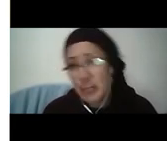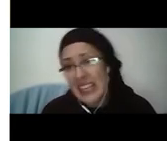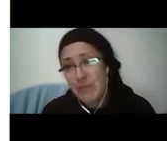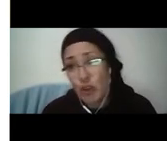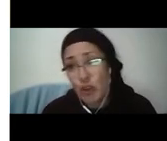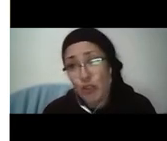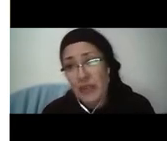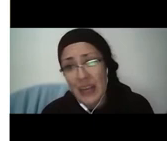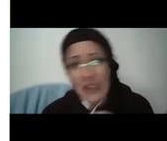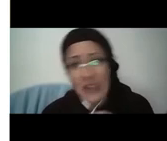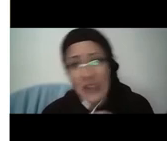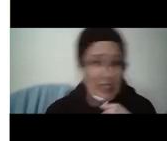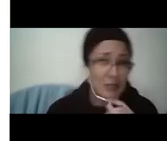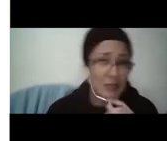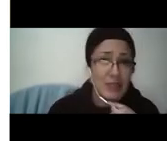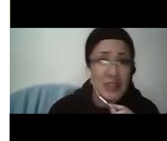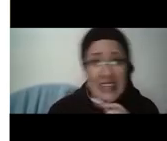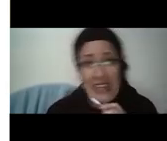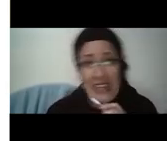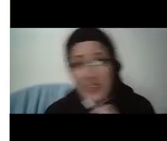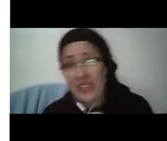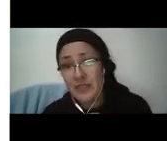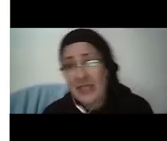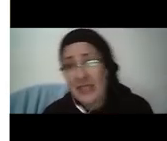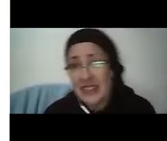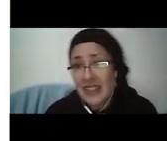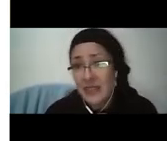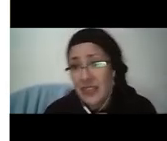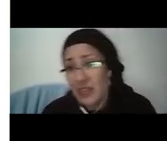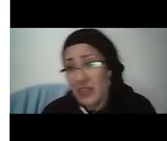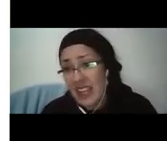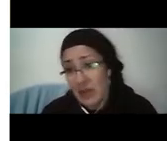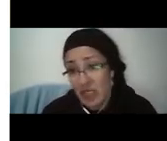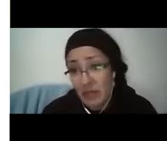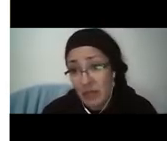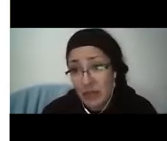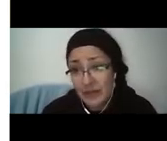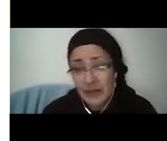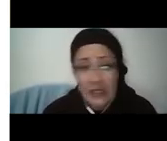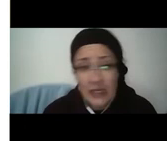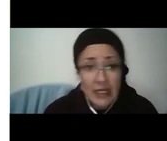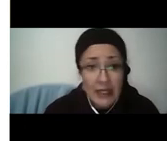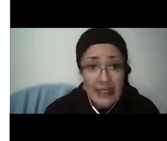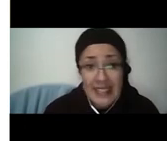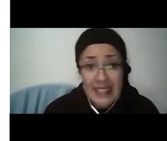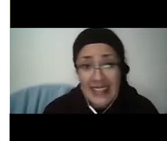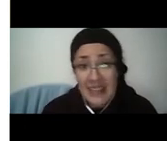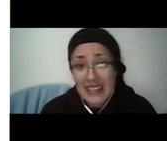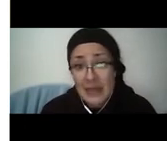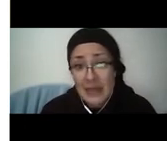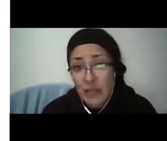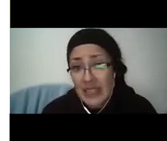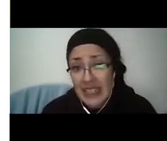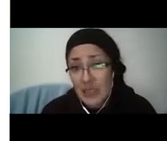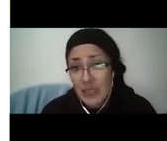Por ejemplo, con un megawatt podemos cargar 200.000 teléfonos celulares al mismo tiempo, encender